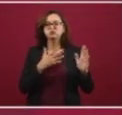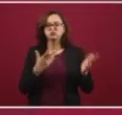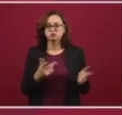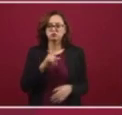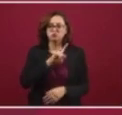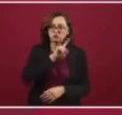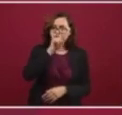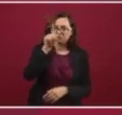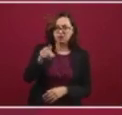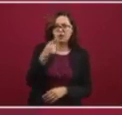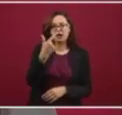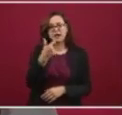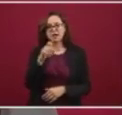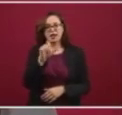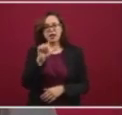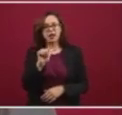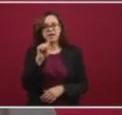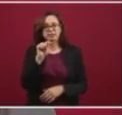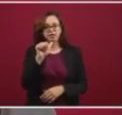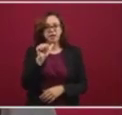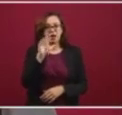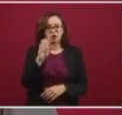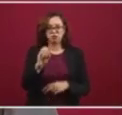Guelatao, y